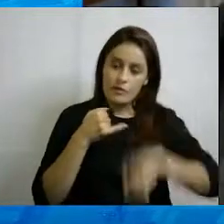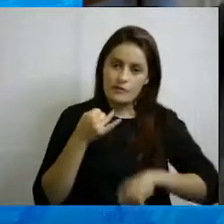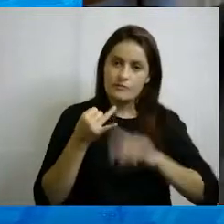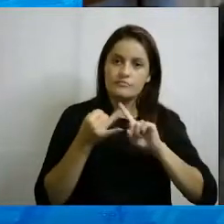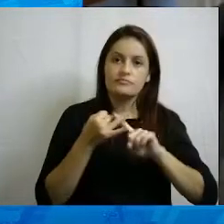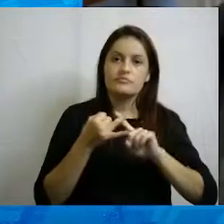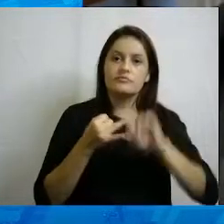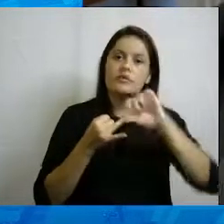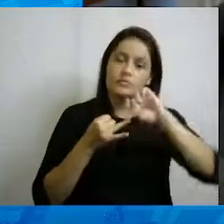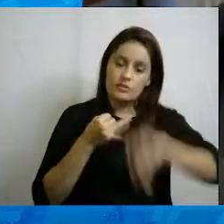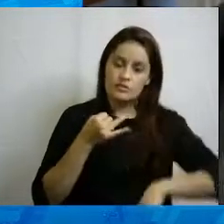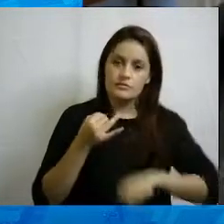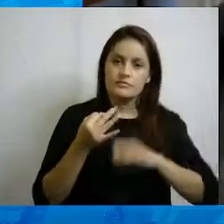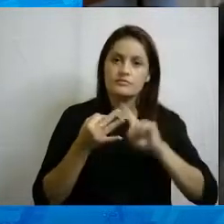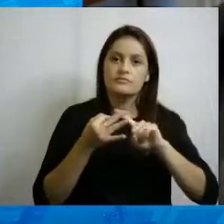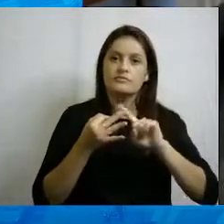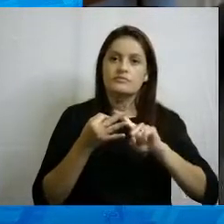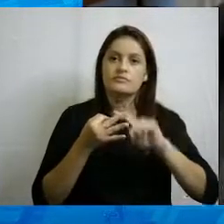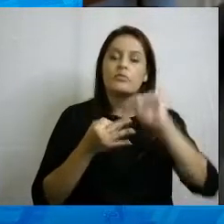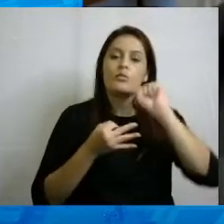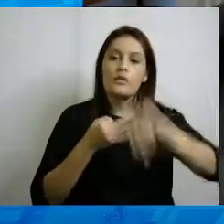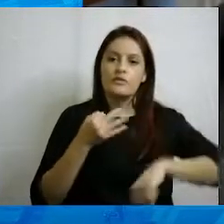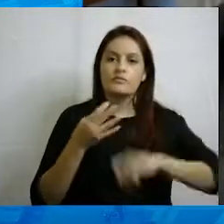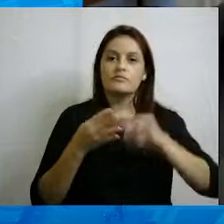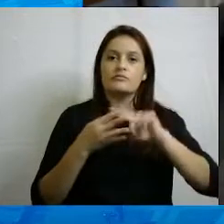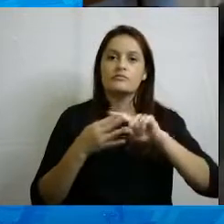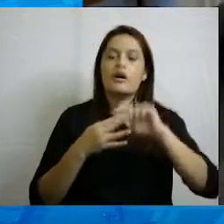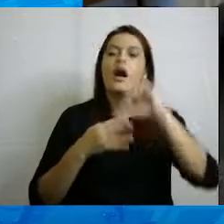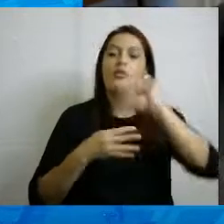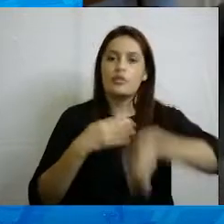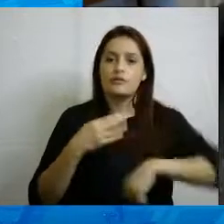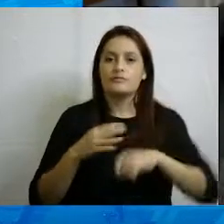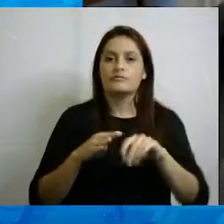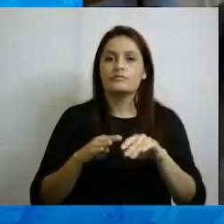Señor Rojas. Apruebo. Señor Mendoza. Apruebo. Alcaldesa.